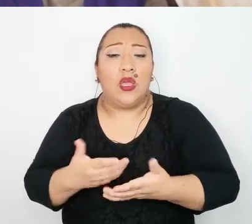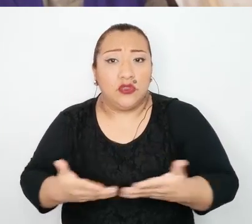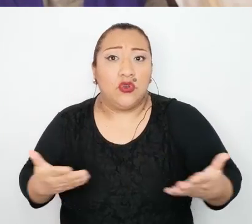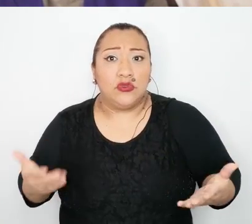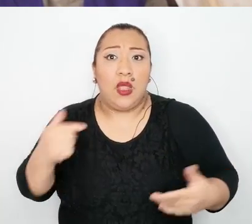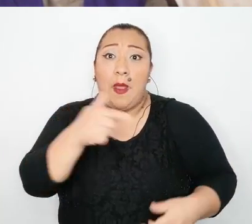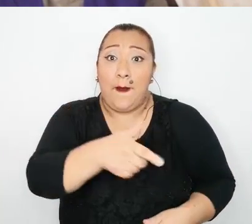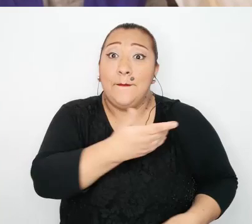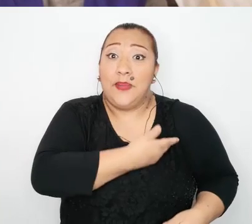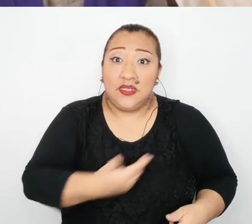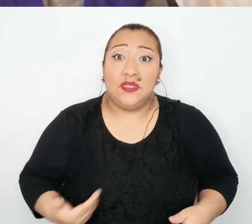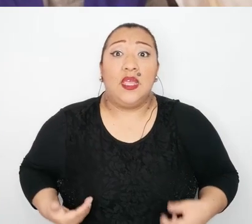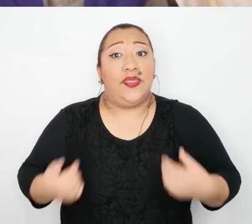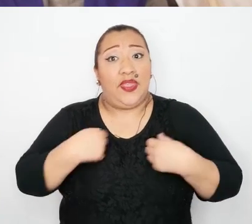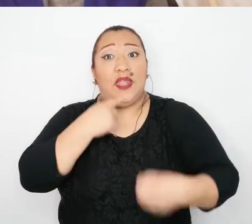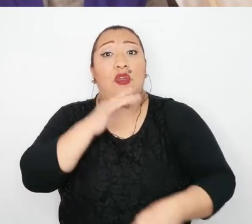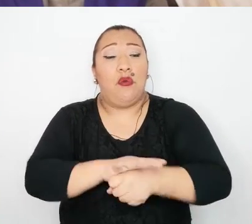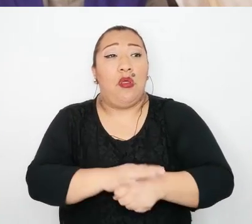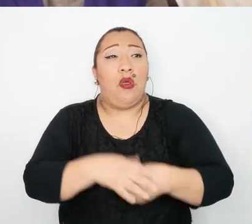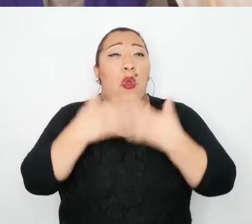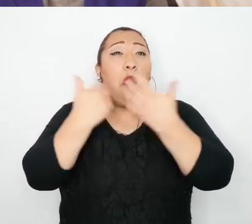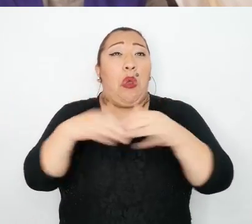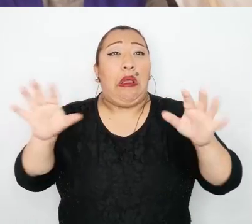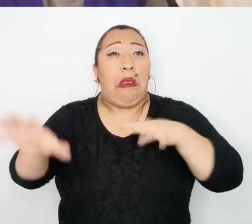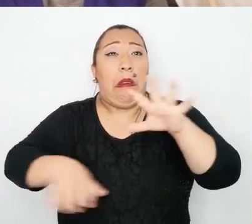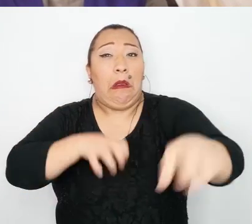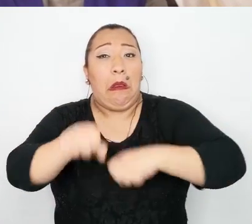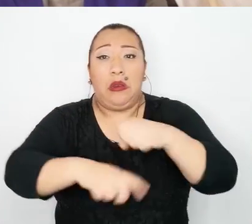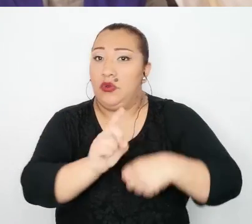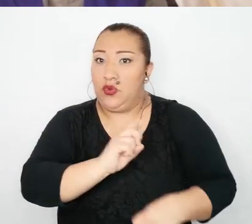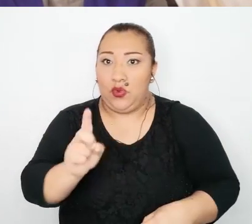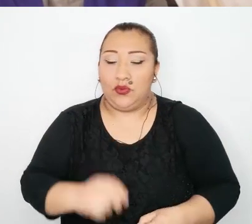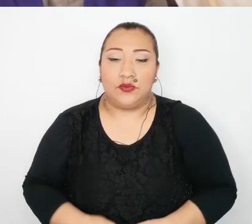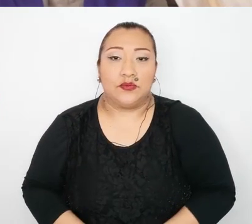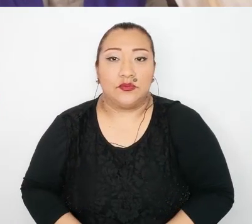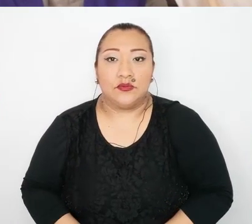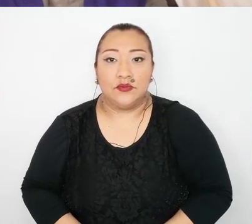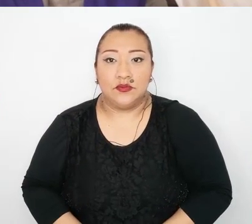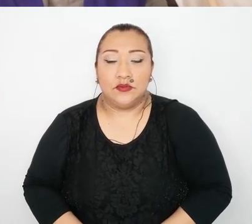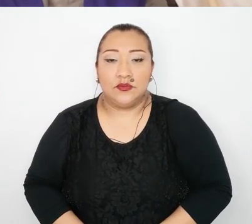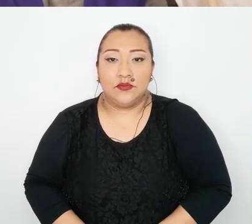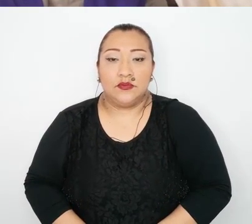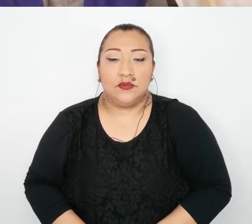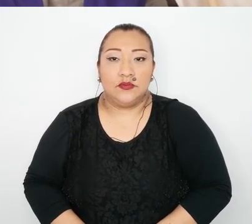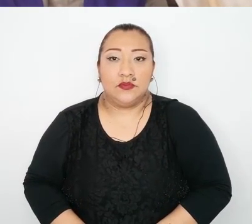de ciertos estándares que el presidente tiene que cumplir.